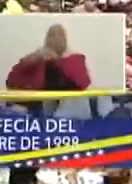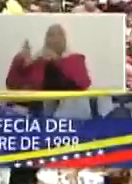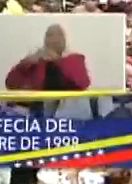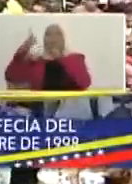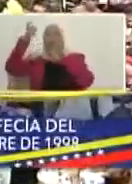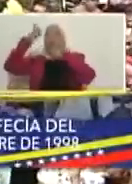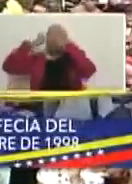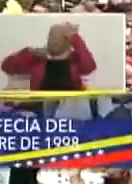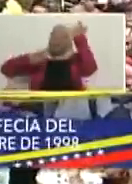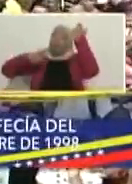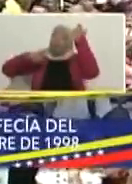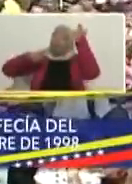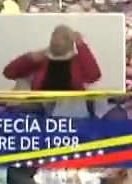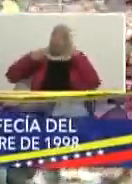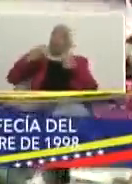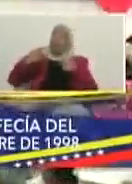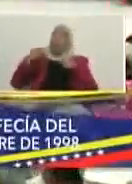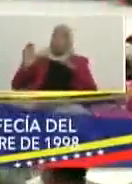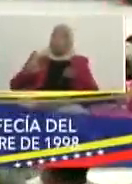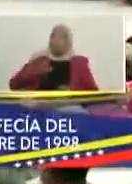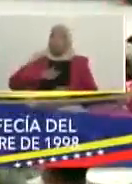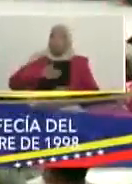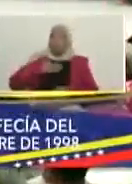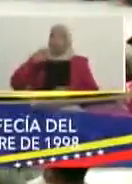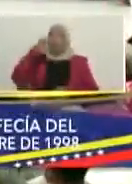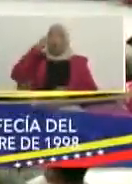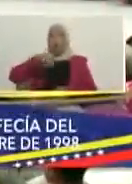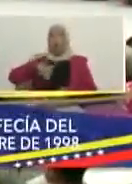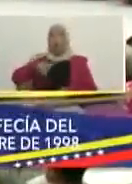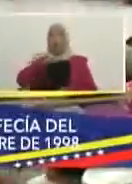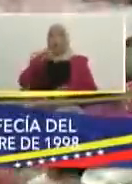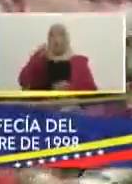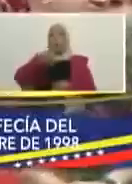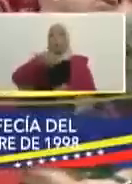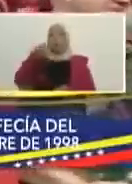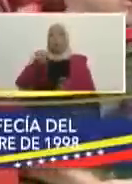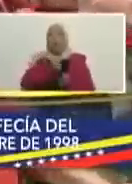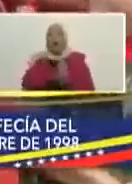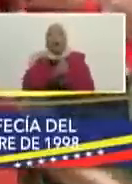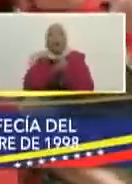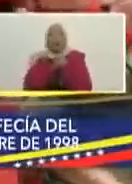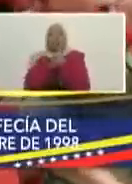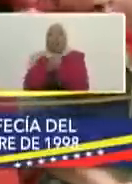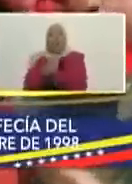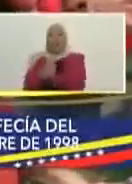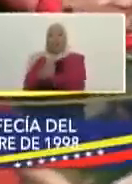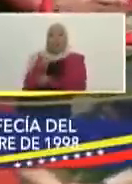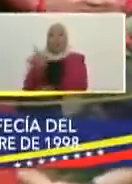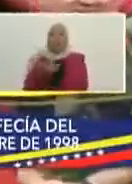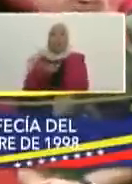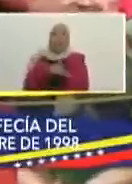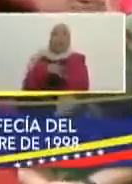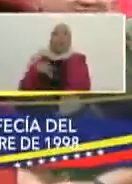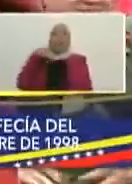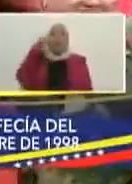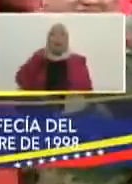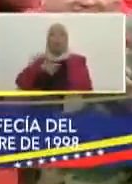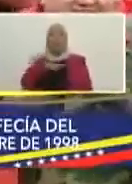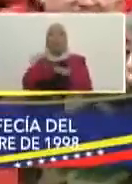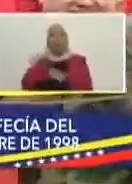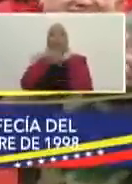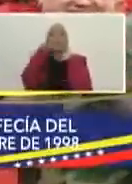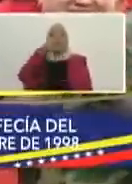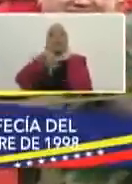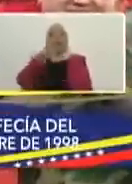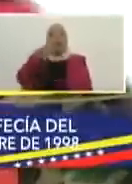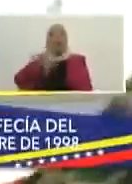comandante Hugo Chávez fue leal a su pueblo, amorosamente leal, por siempre y hasta